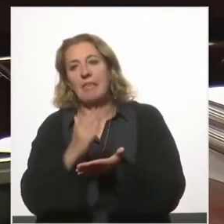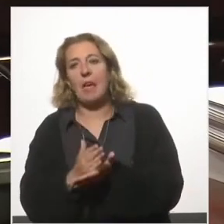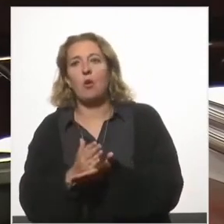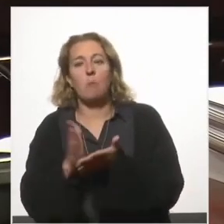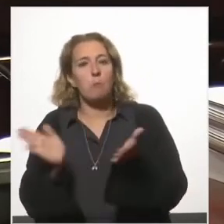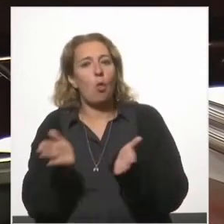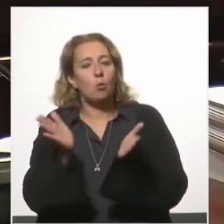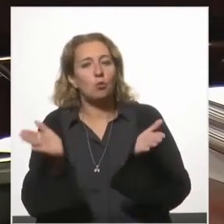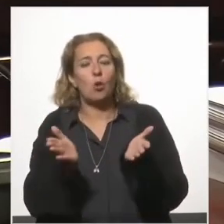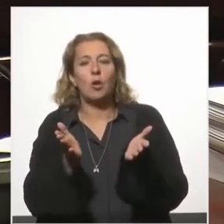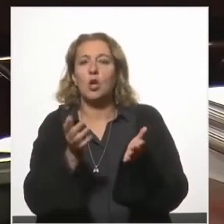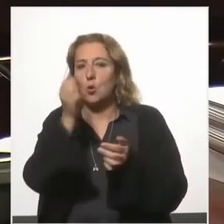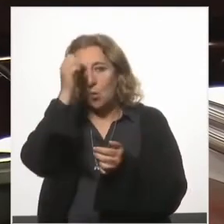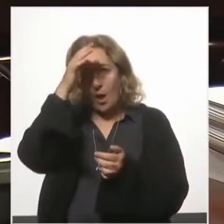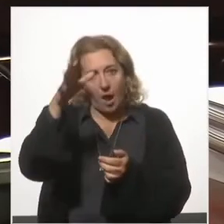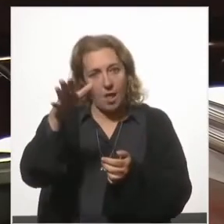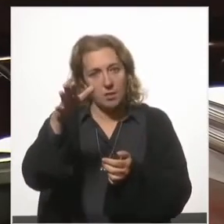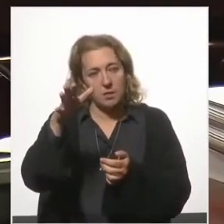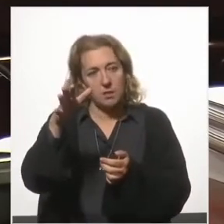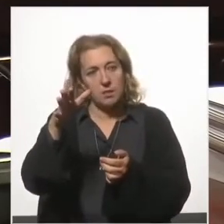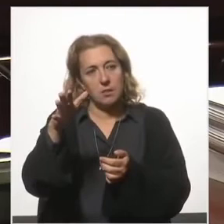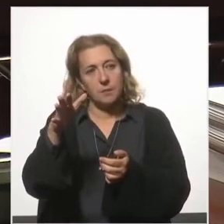productores rurales